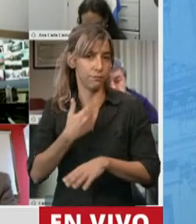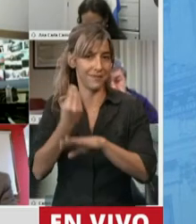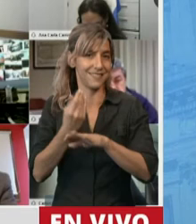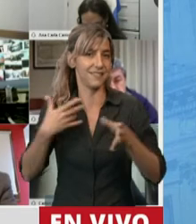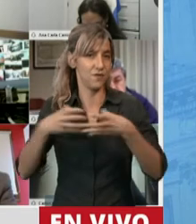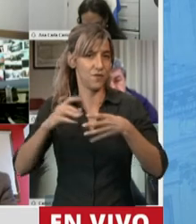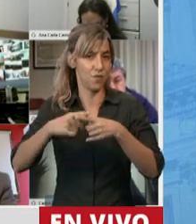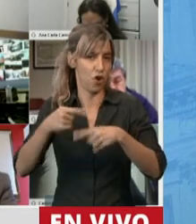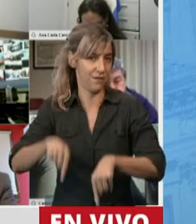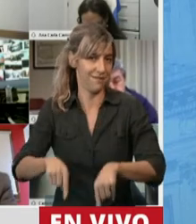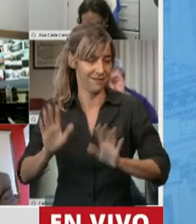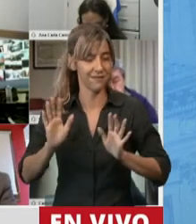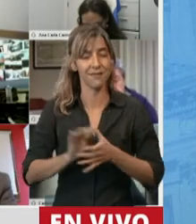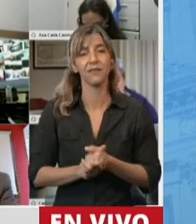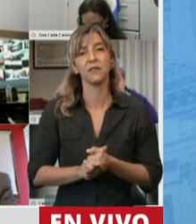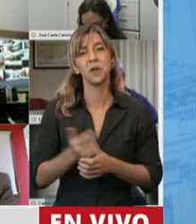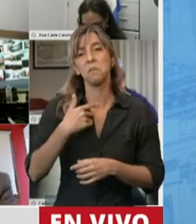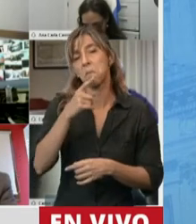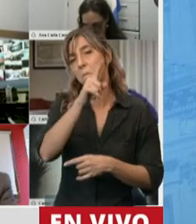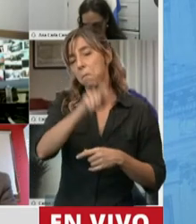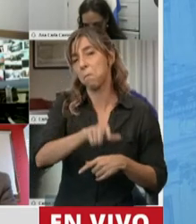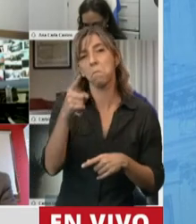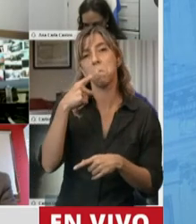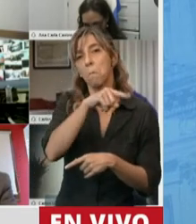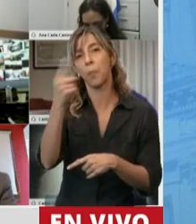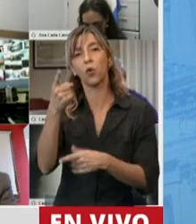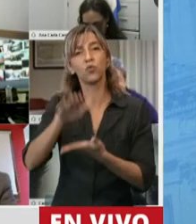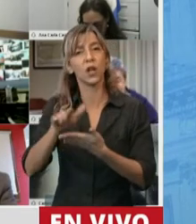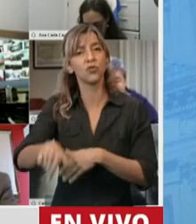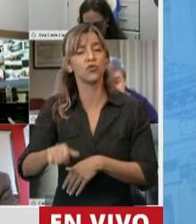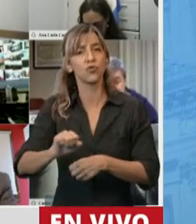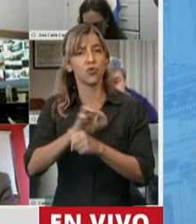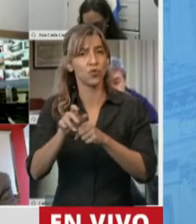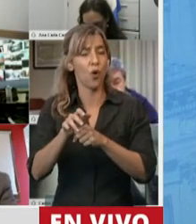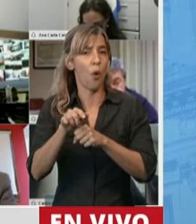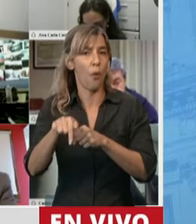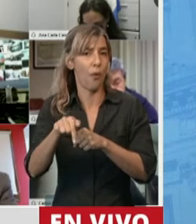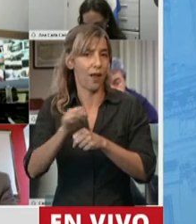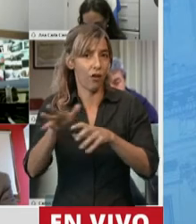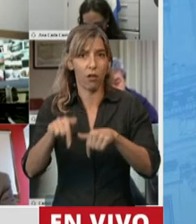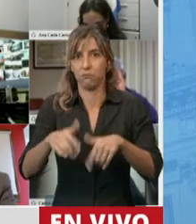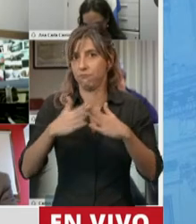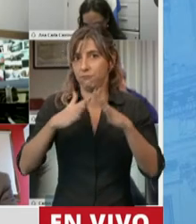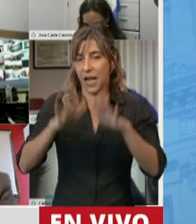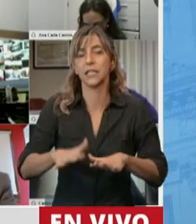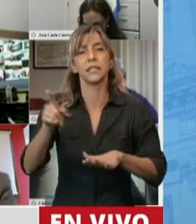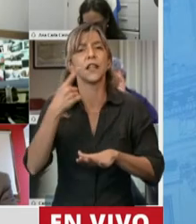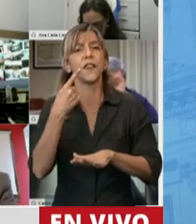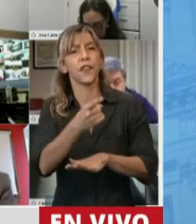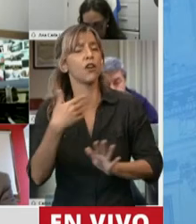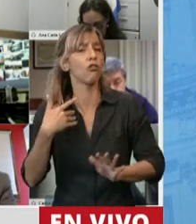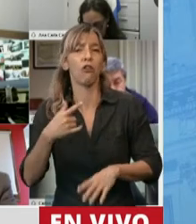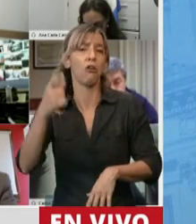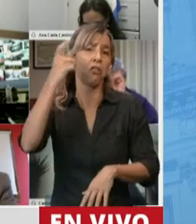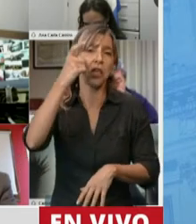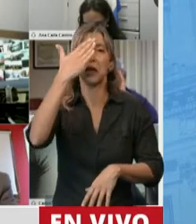de la Argentina, cuando le preguntaron sobre la cuarentena, dijo que los próximos días serán 15 días de más de lo